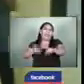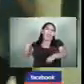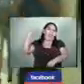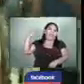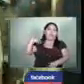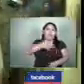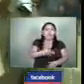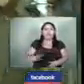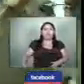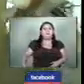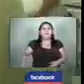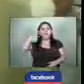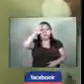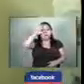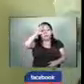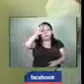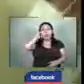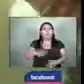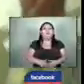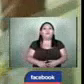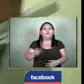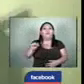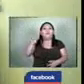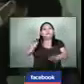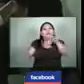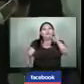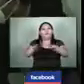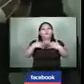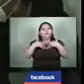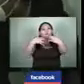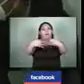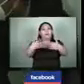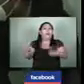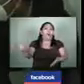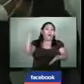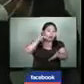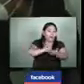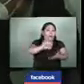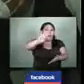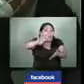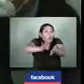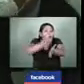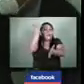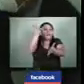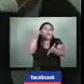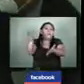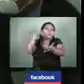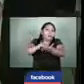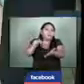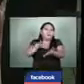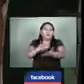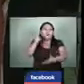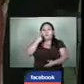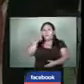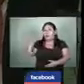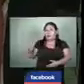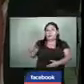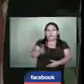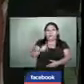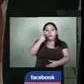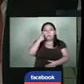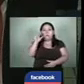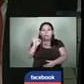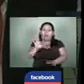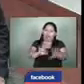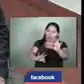presidencia de Mauricio Funes. Esta audiencia sería la cuarta reprogramación hecha para presentar al testigo que para algunos